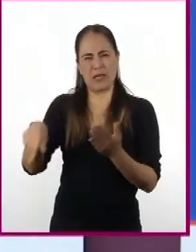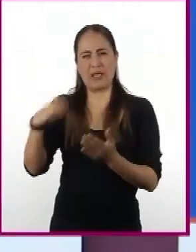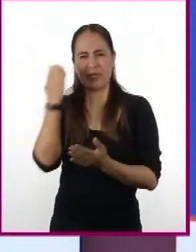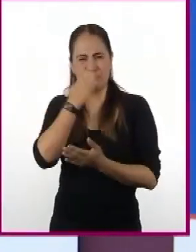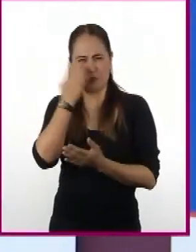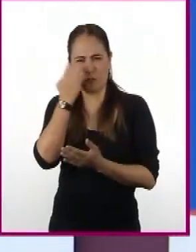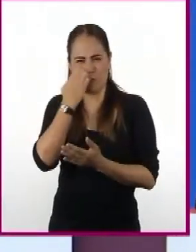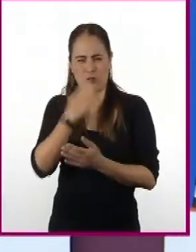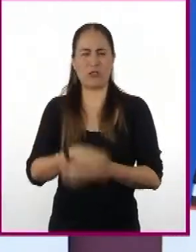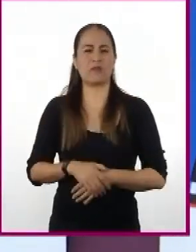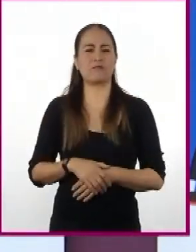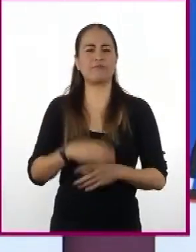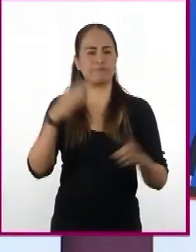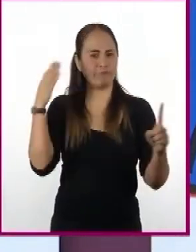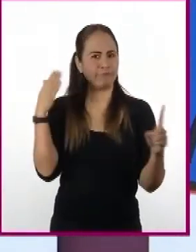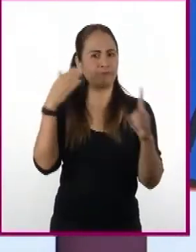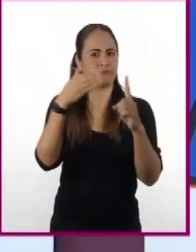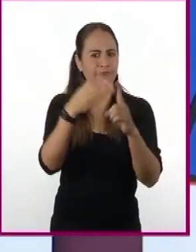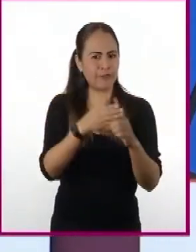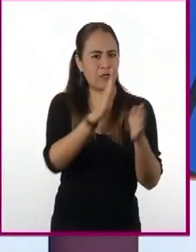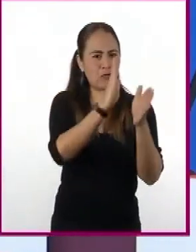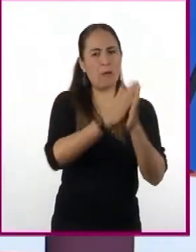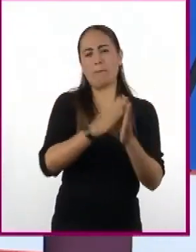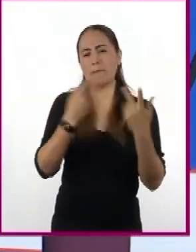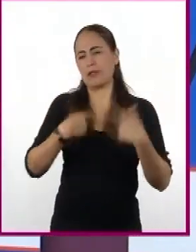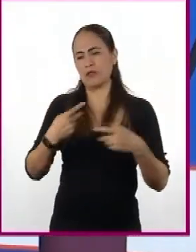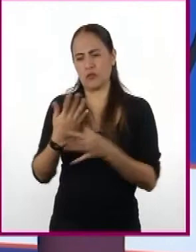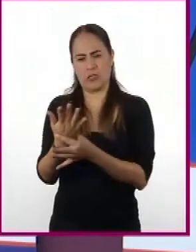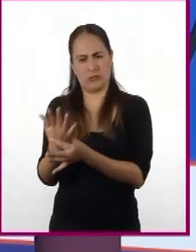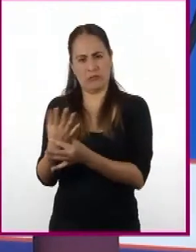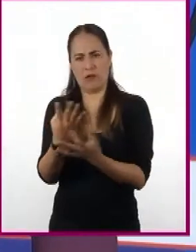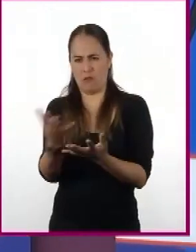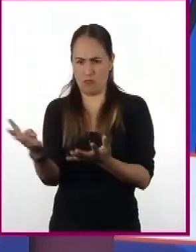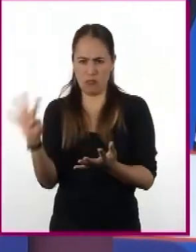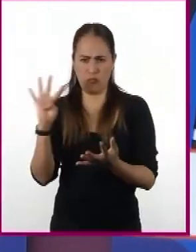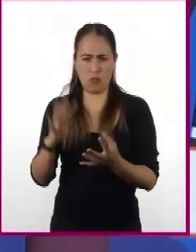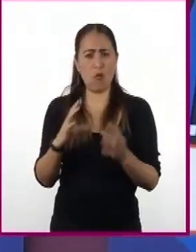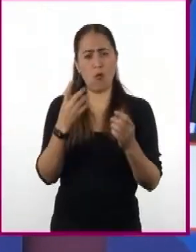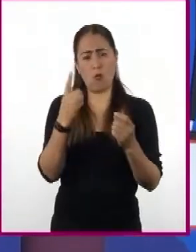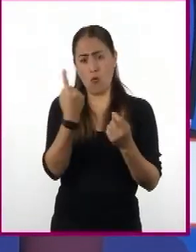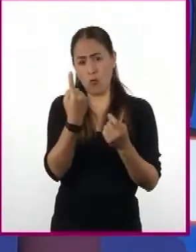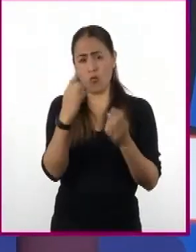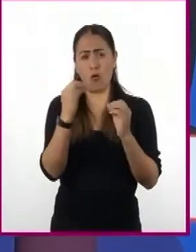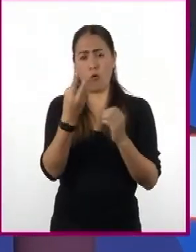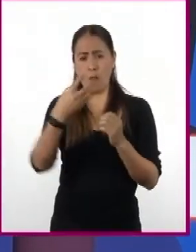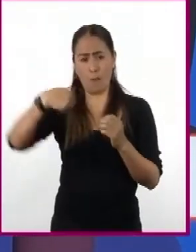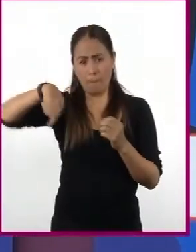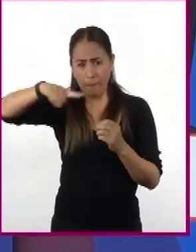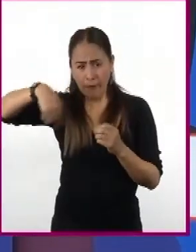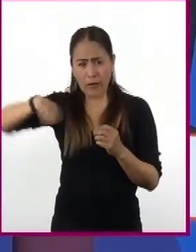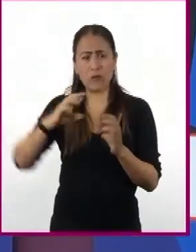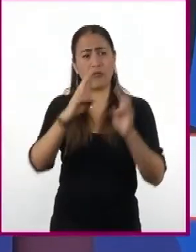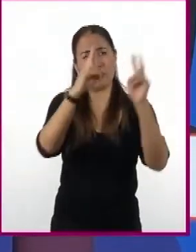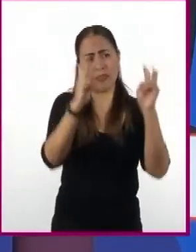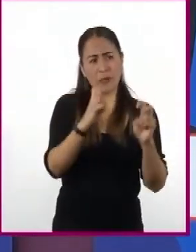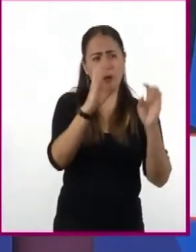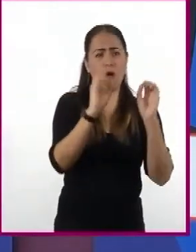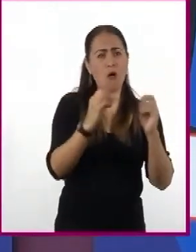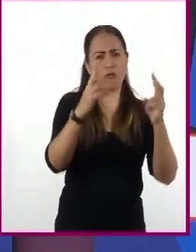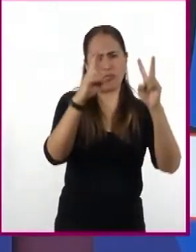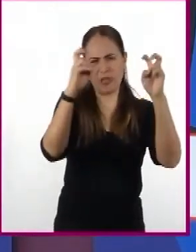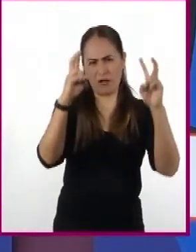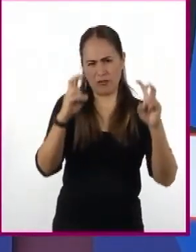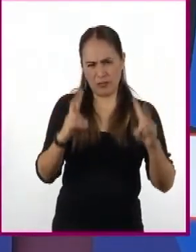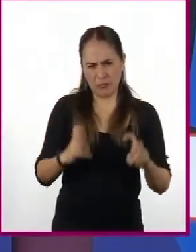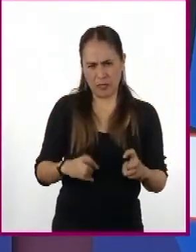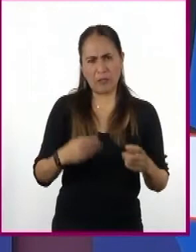Se trata de colecciones de textos de varios autores o un mismo autor sobre un tema o una materia en específico, basadas